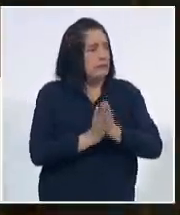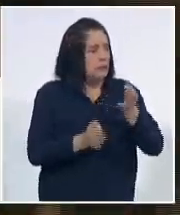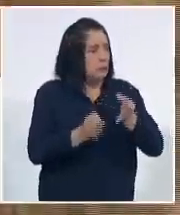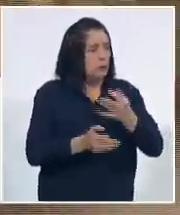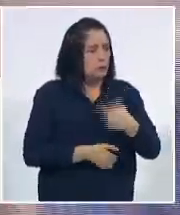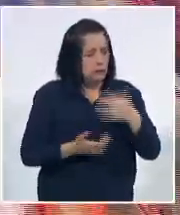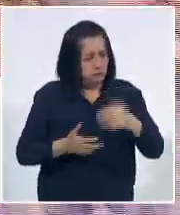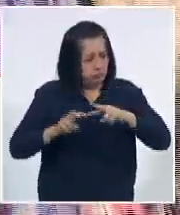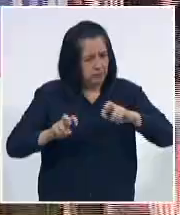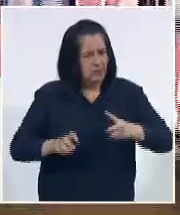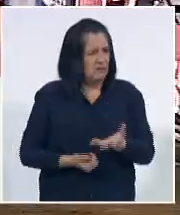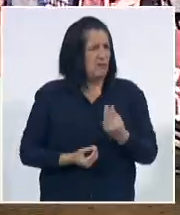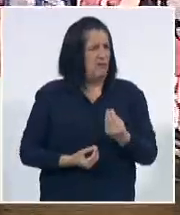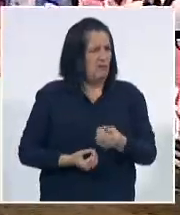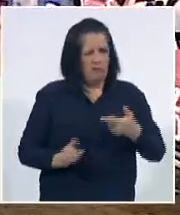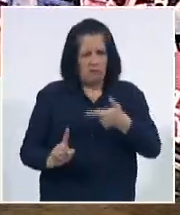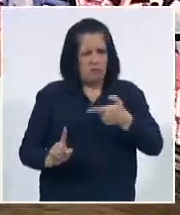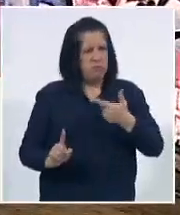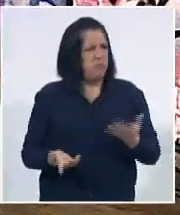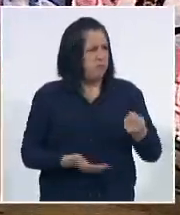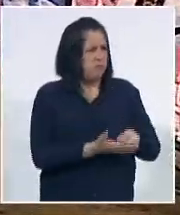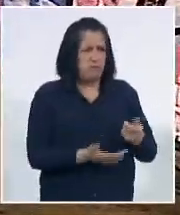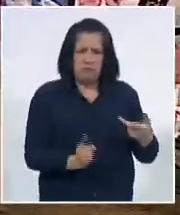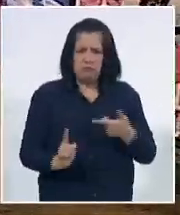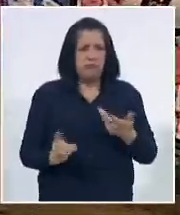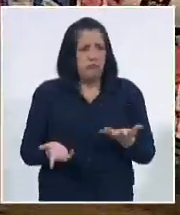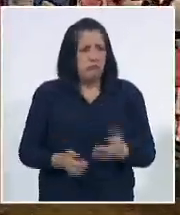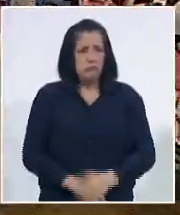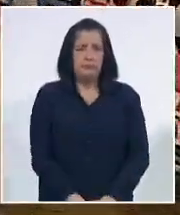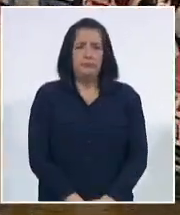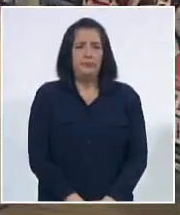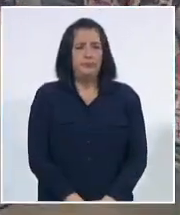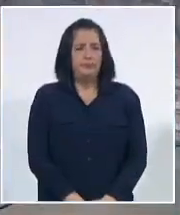investigación por este ataque a balazos por encargo.